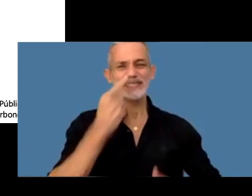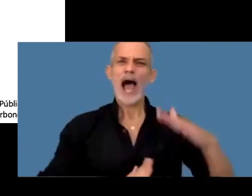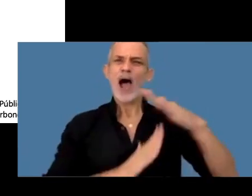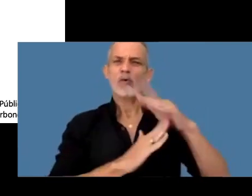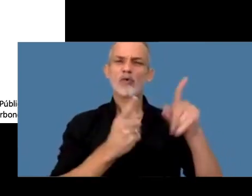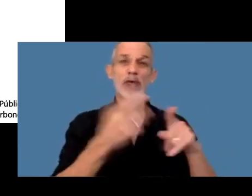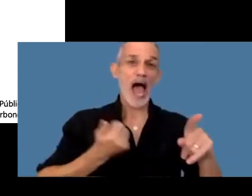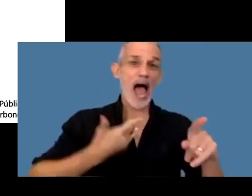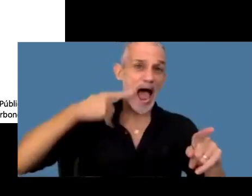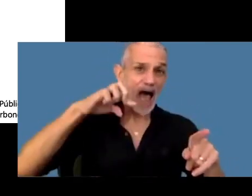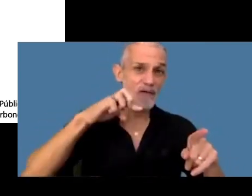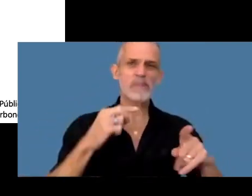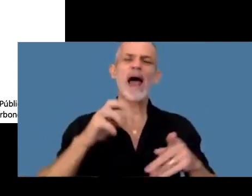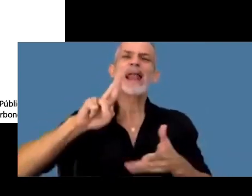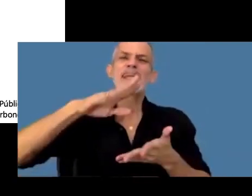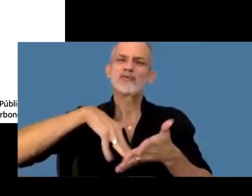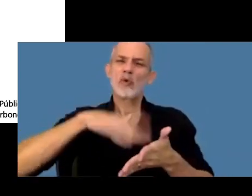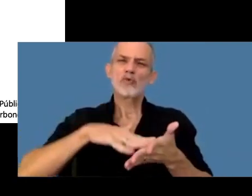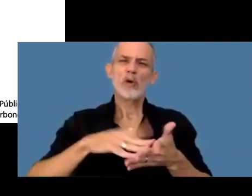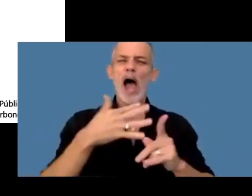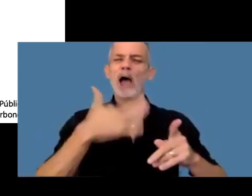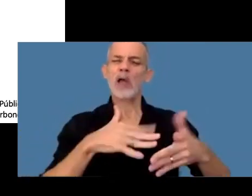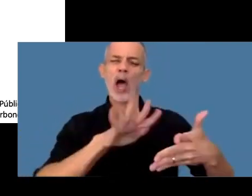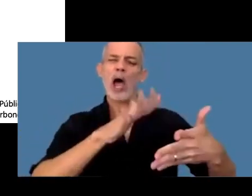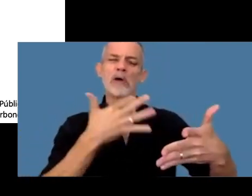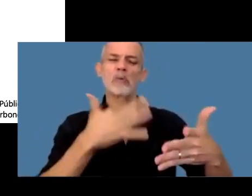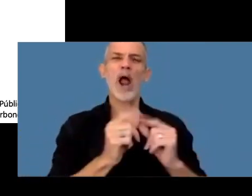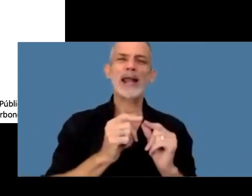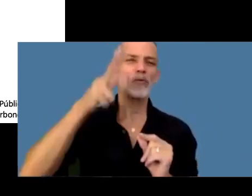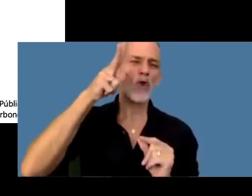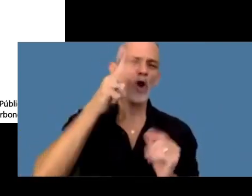resoluciones generales de carácter interpretativo, encuadradas en el artículo 8 del decreto